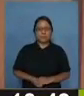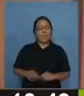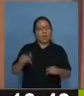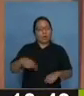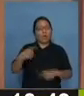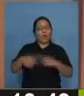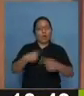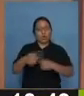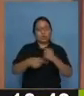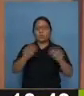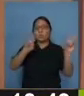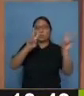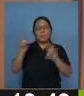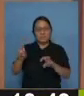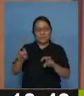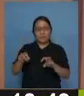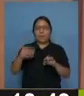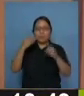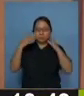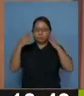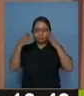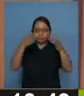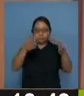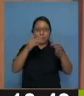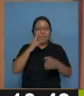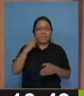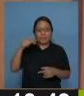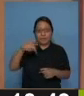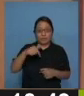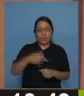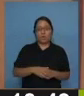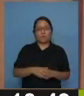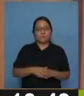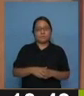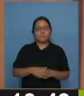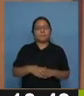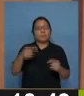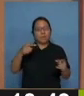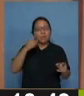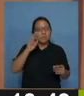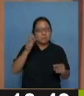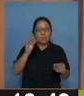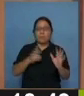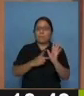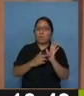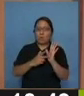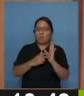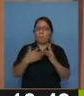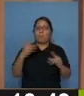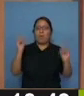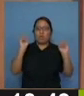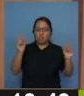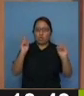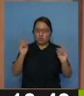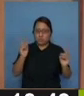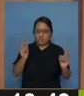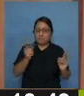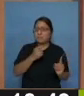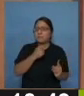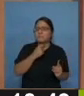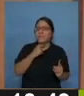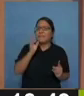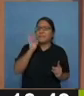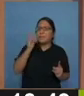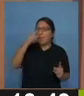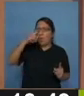Y seguimos con el tema central de la jornada, de los últimos días, como ser el conflicto docente, para conocer las últimas